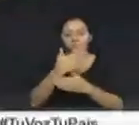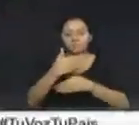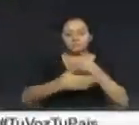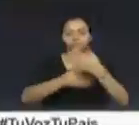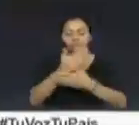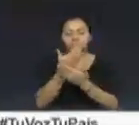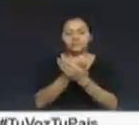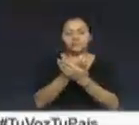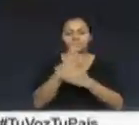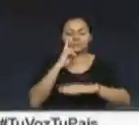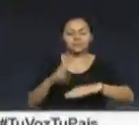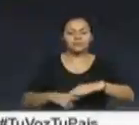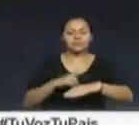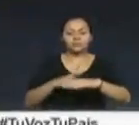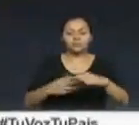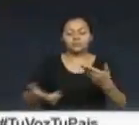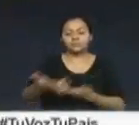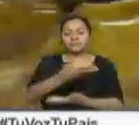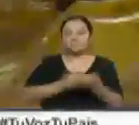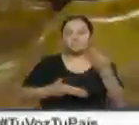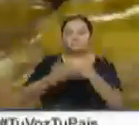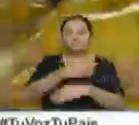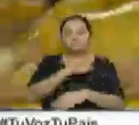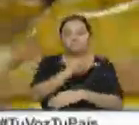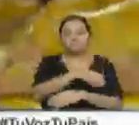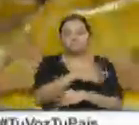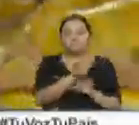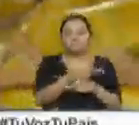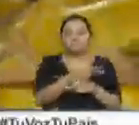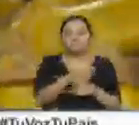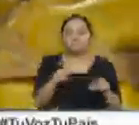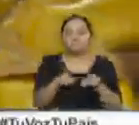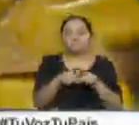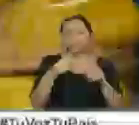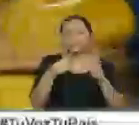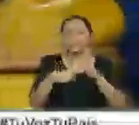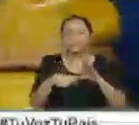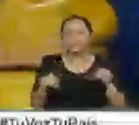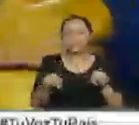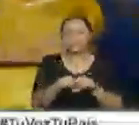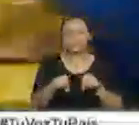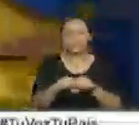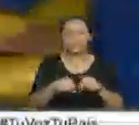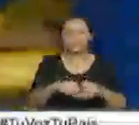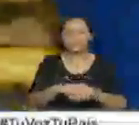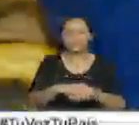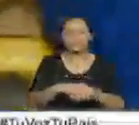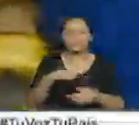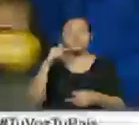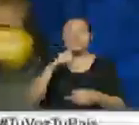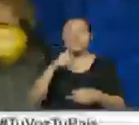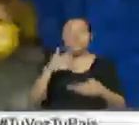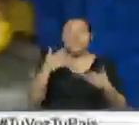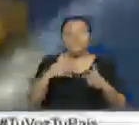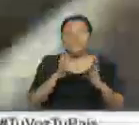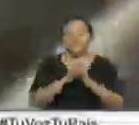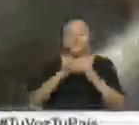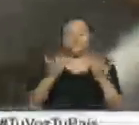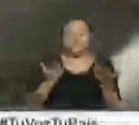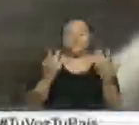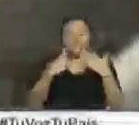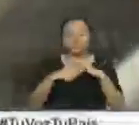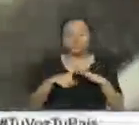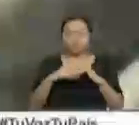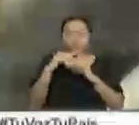economía nacional, dinamizando los sectores productivos, como por ejemplo el calzado. A través de la herramienta Catálogos